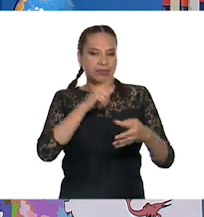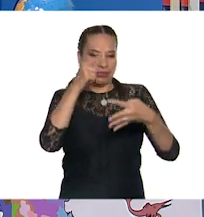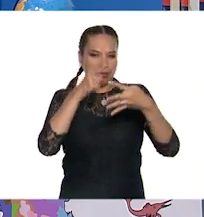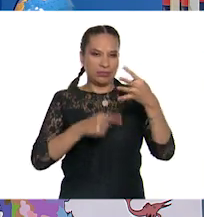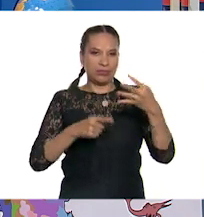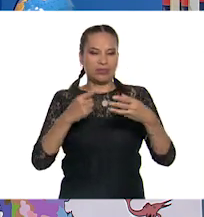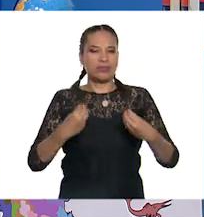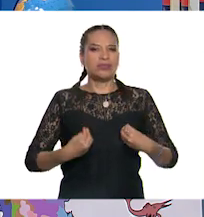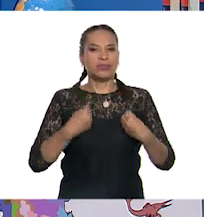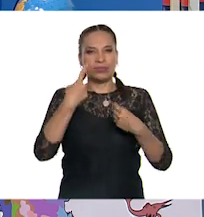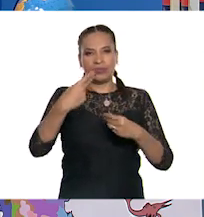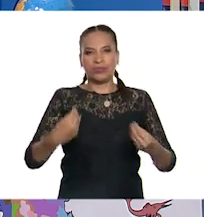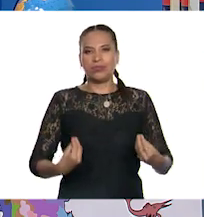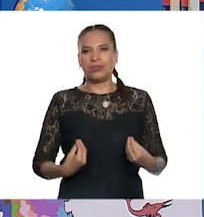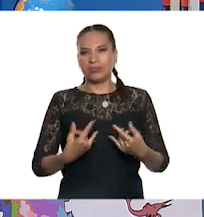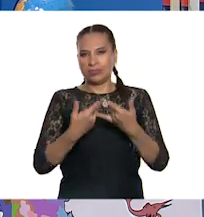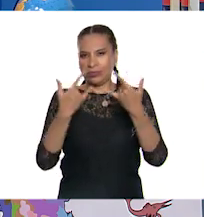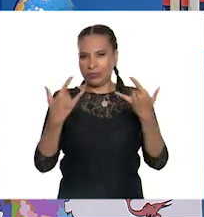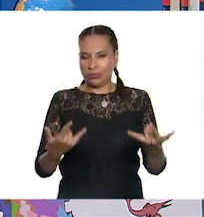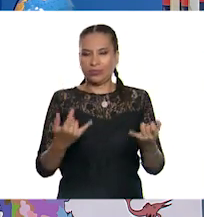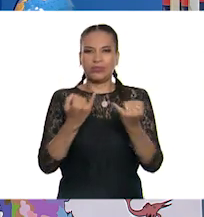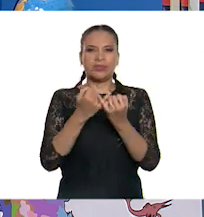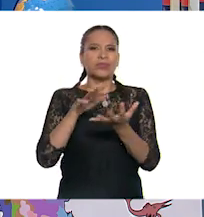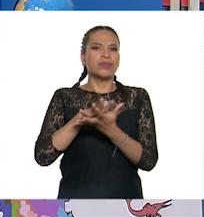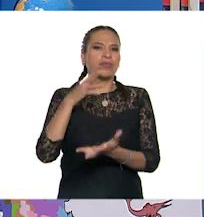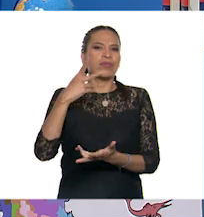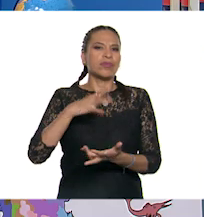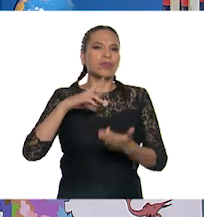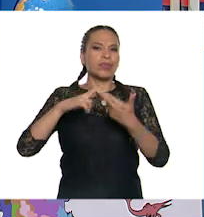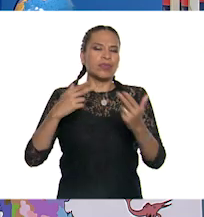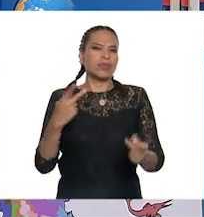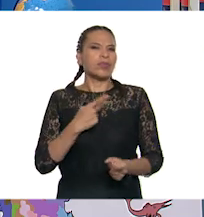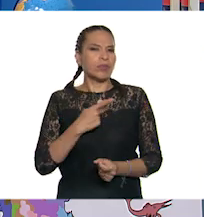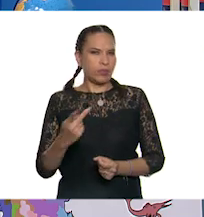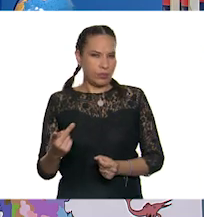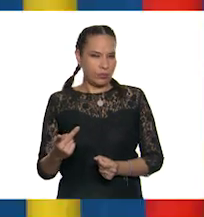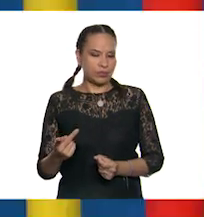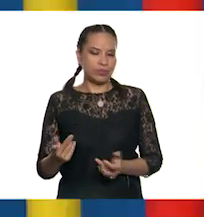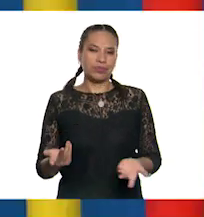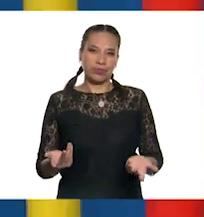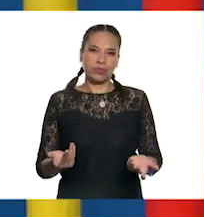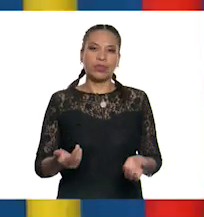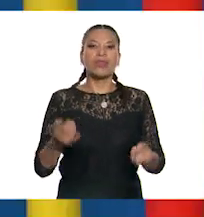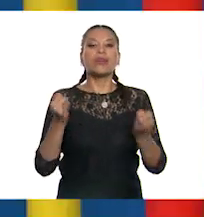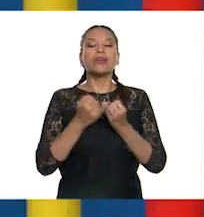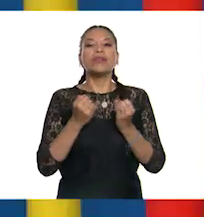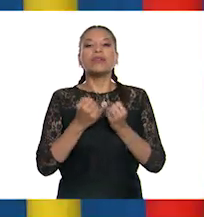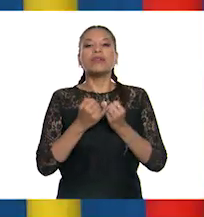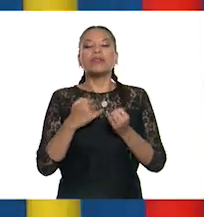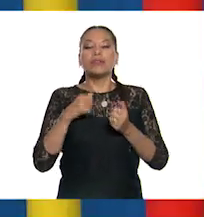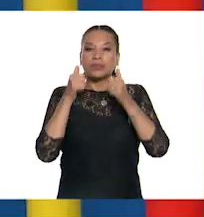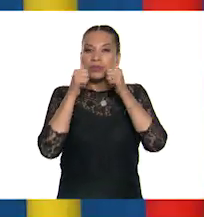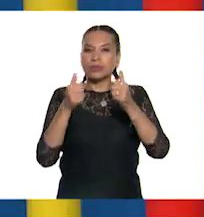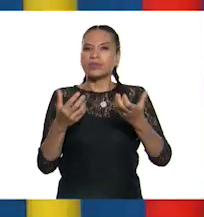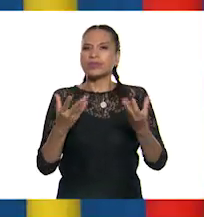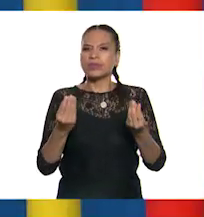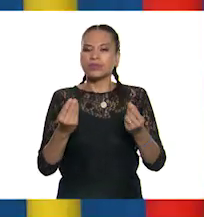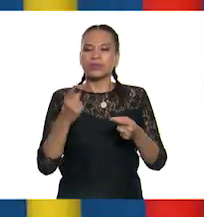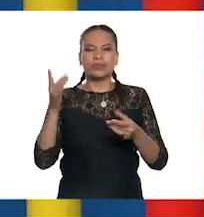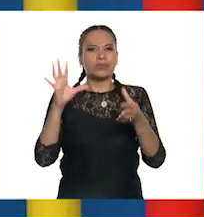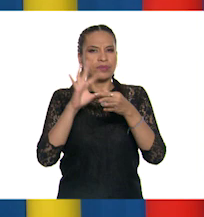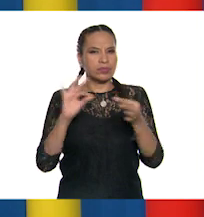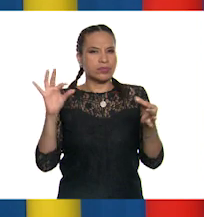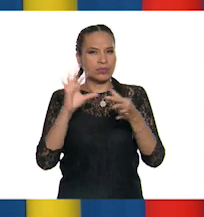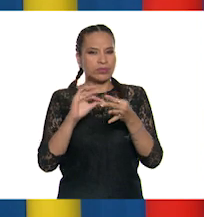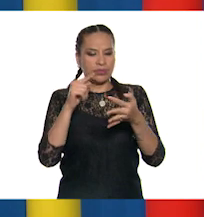de su historia de vida, y la mayoría pues relacionados con la pobreza. Así es, y también me llama mucho la atención que el